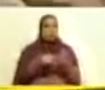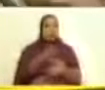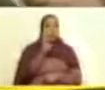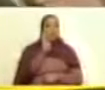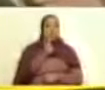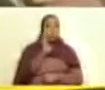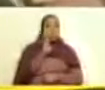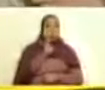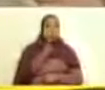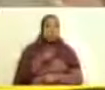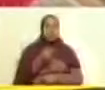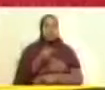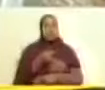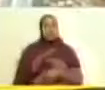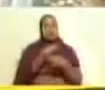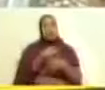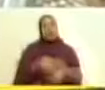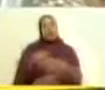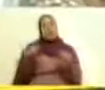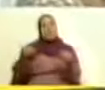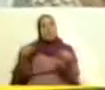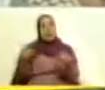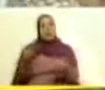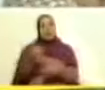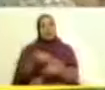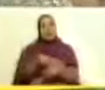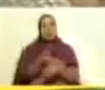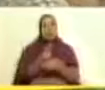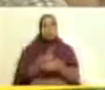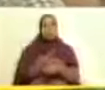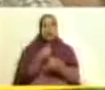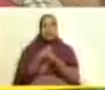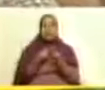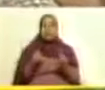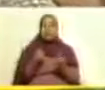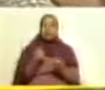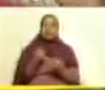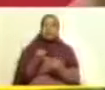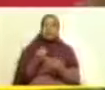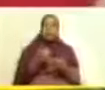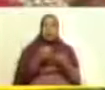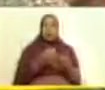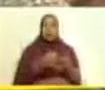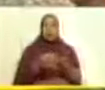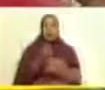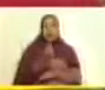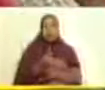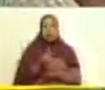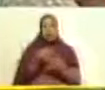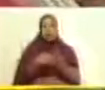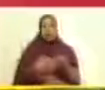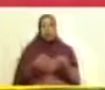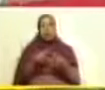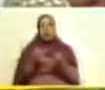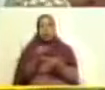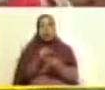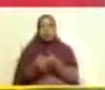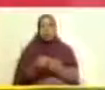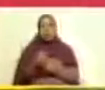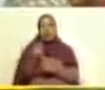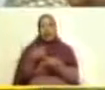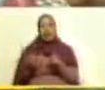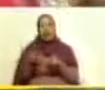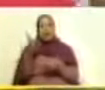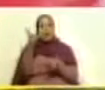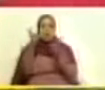y de reciclar, pero no solo de reciclar, porque hay una R de todas las R que nosotros